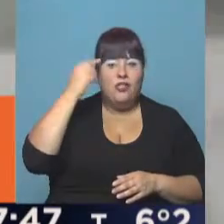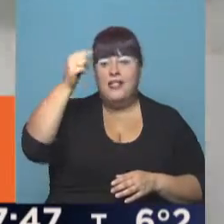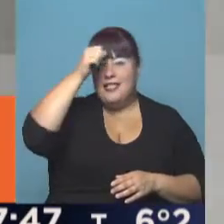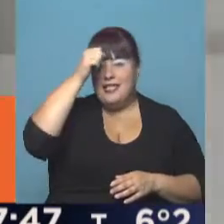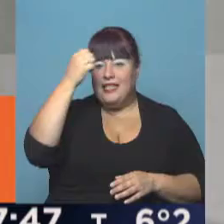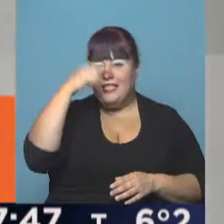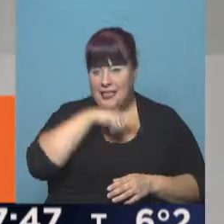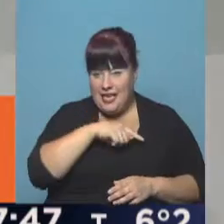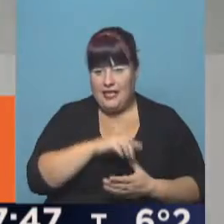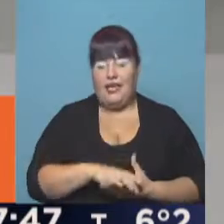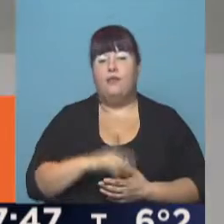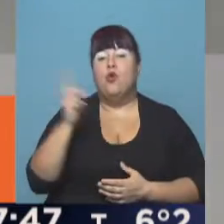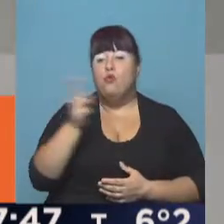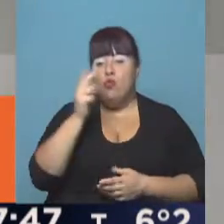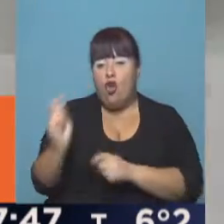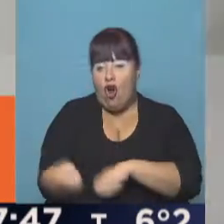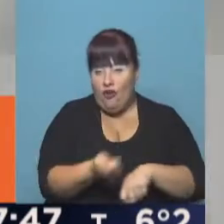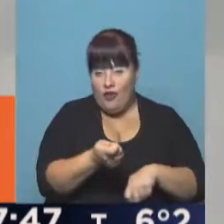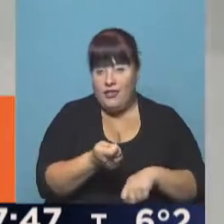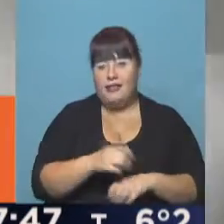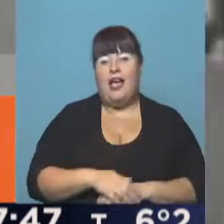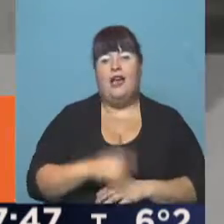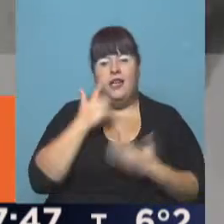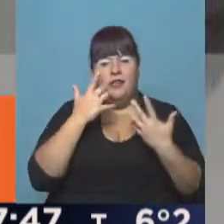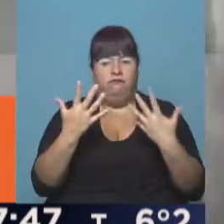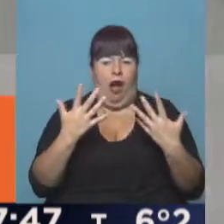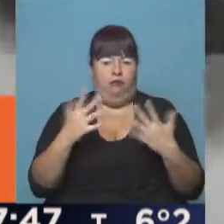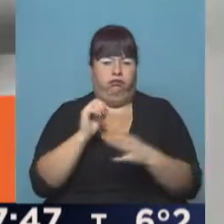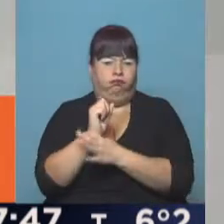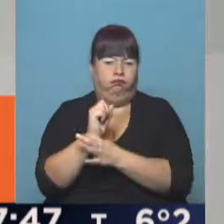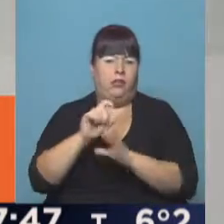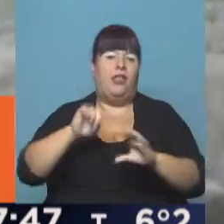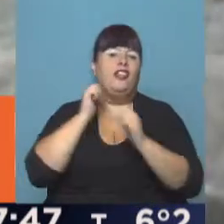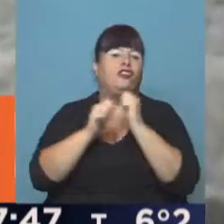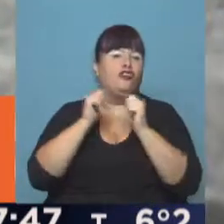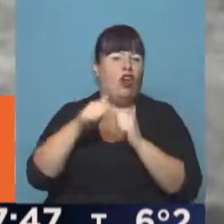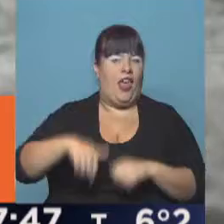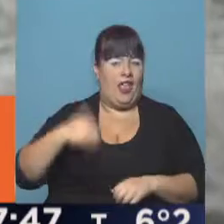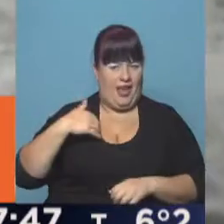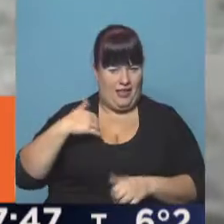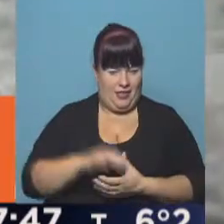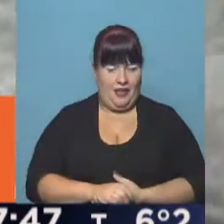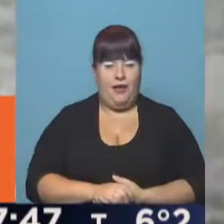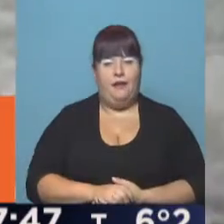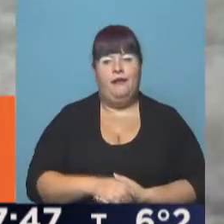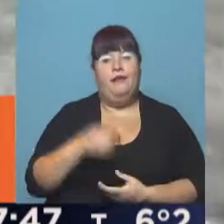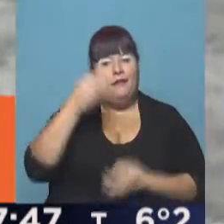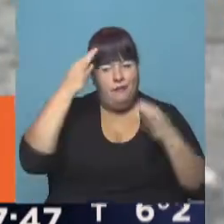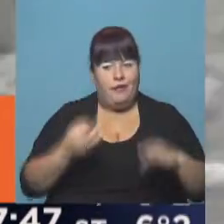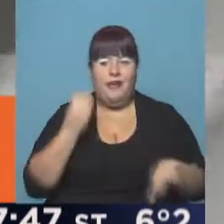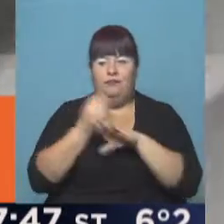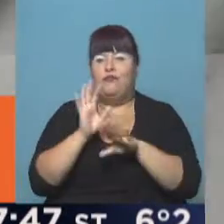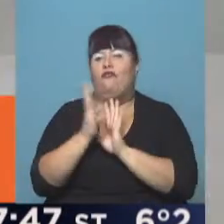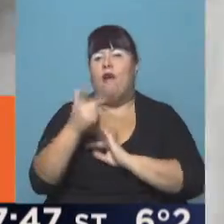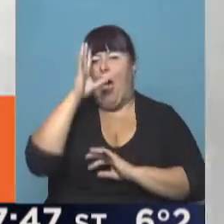1967 murió el golfista más reconocido de la historia argentina un fiel representante y